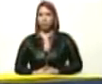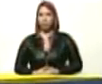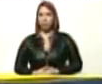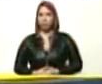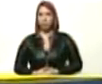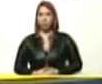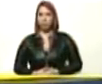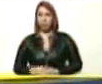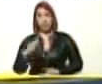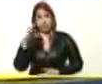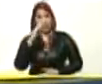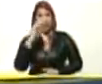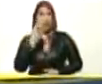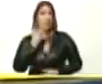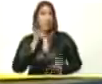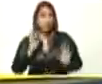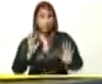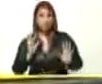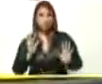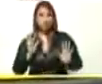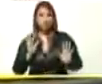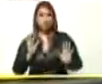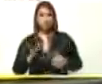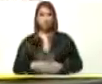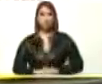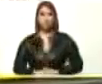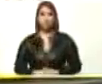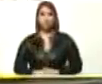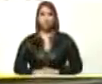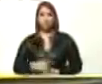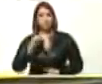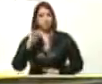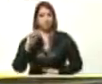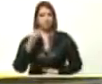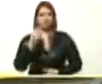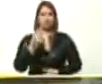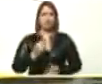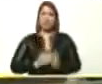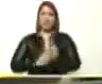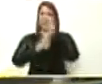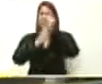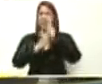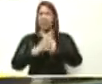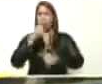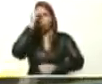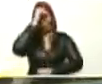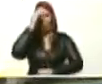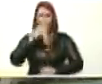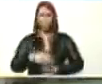en Caracas, por ejemplo, uno de los principales, líderes de opinión,